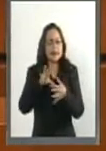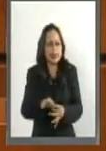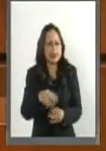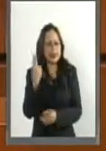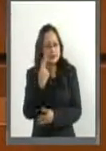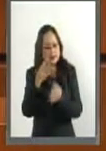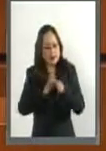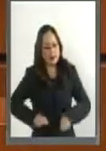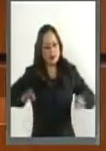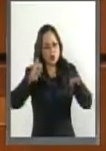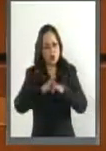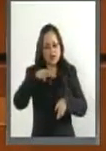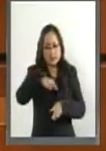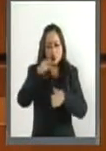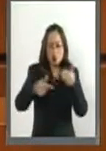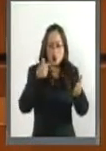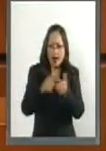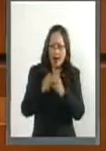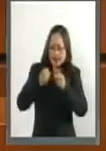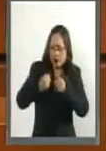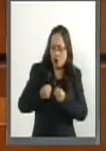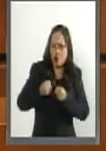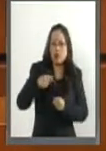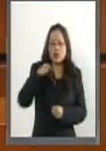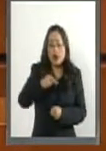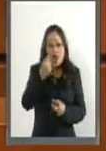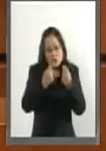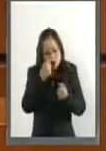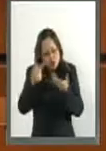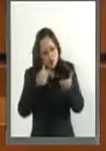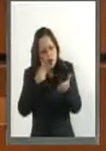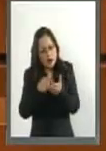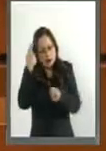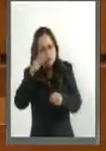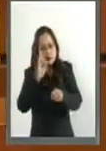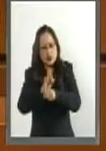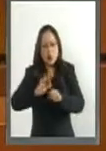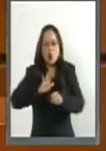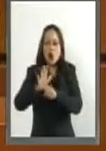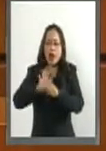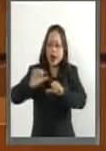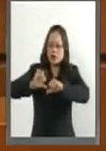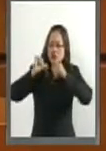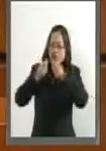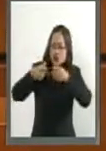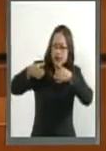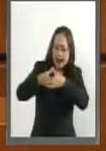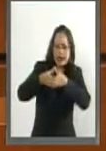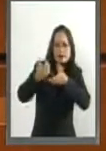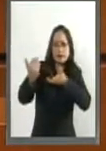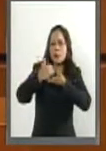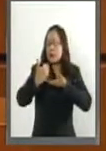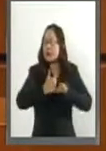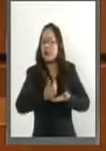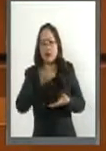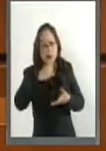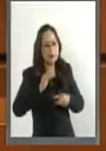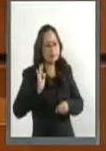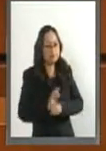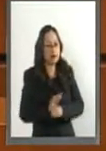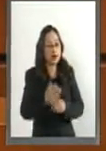refugios. Y los refugios que existen hoy en día son los de la sociedad civil organizada, porque tampoco el